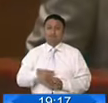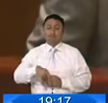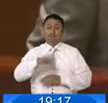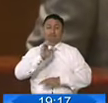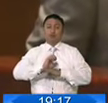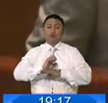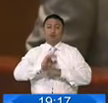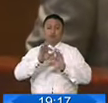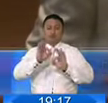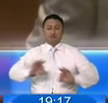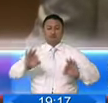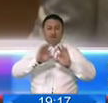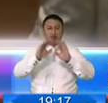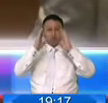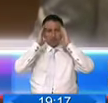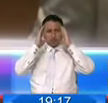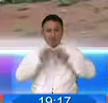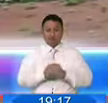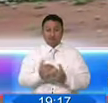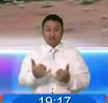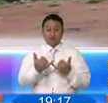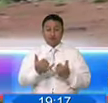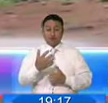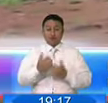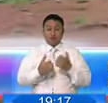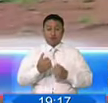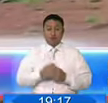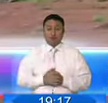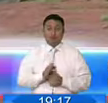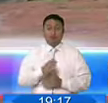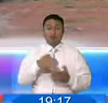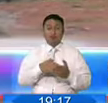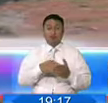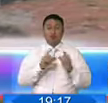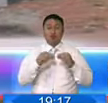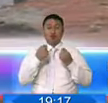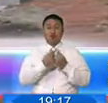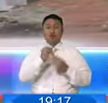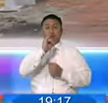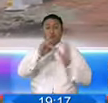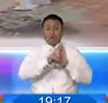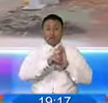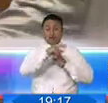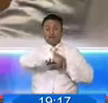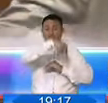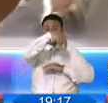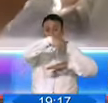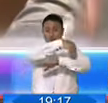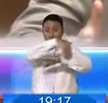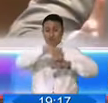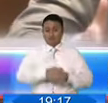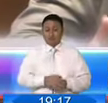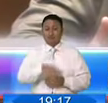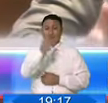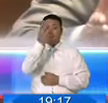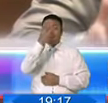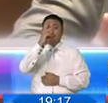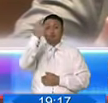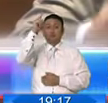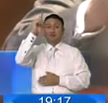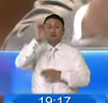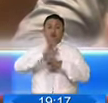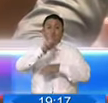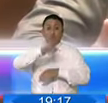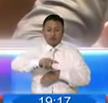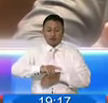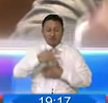debes poner mucha atención a la situación que hoy debe afrontar en contra de los delincuentes en frontera norte somos 16 millones de ecuatorianos